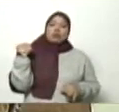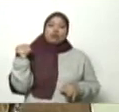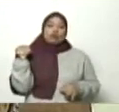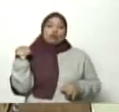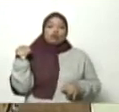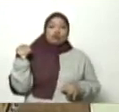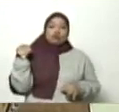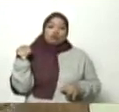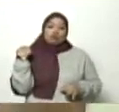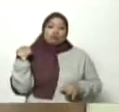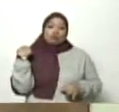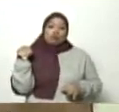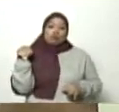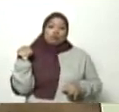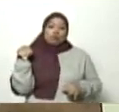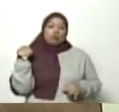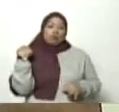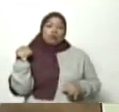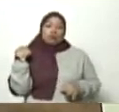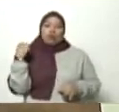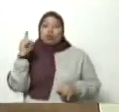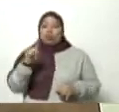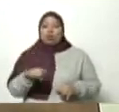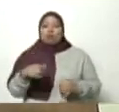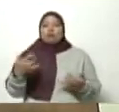Y no, y bueno, y de ahí se le fue Brito también.